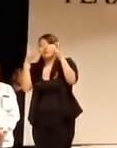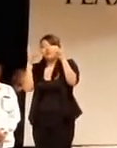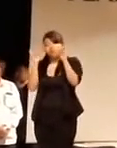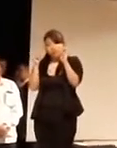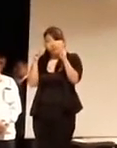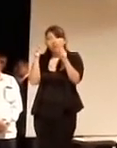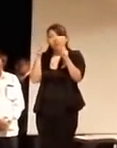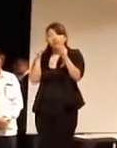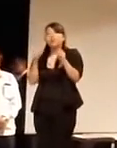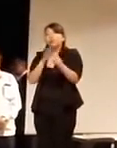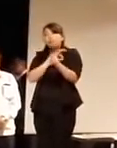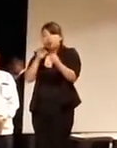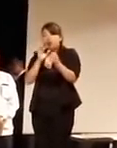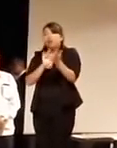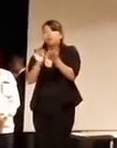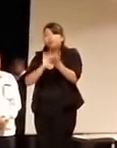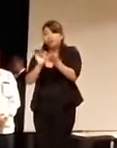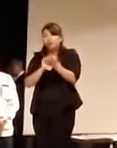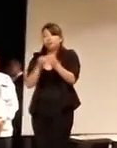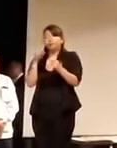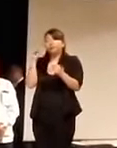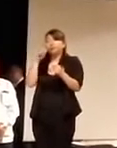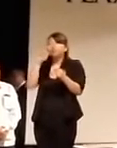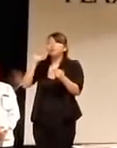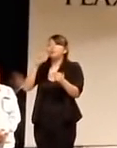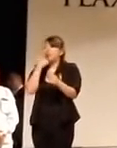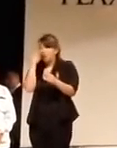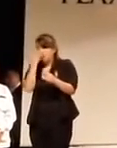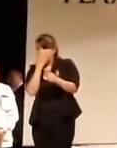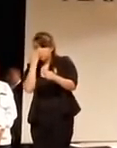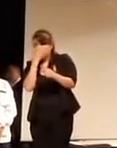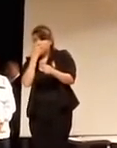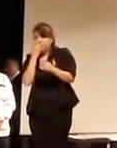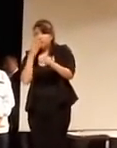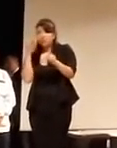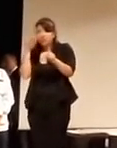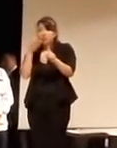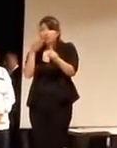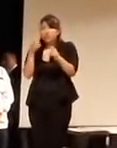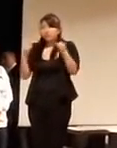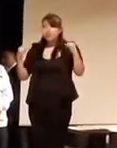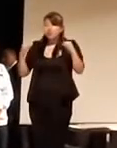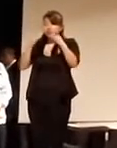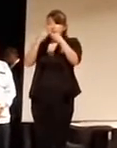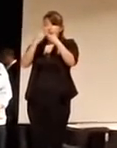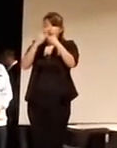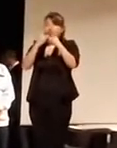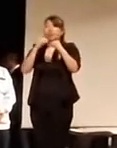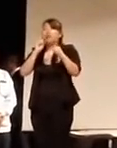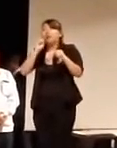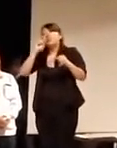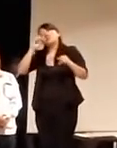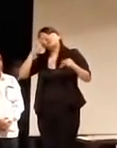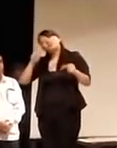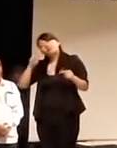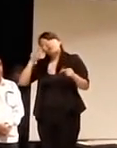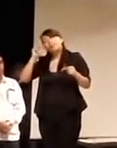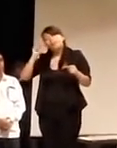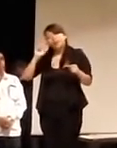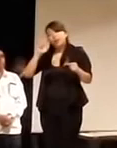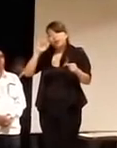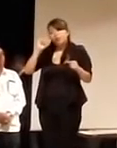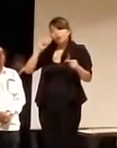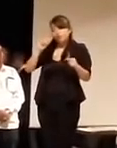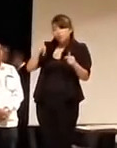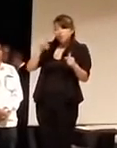escuelas normales son espacios a fortalecer. Se han reconocido como instituciones de educación superior en el papel. En los